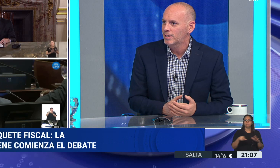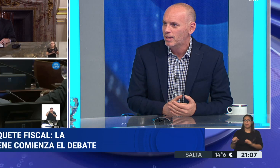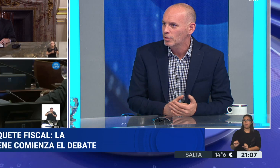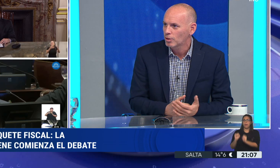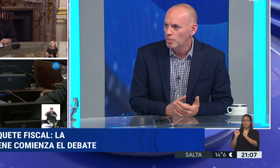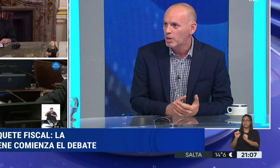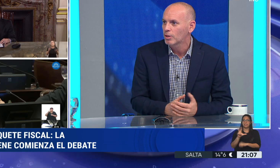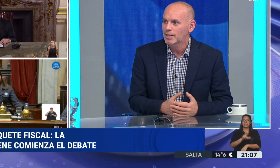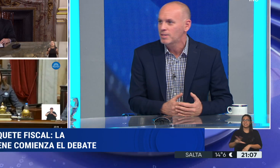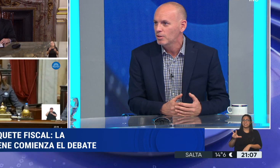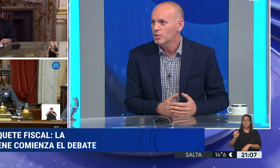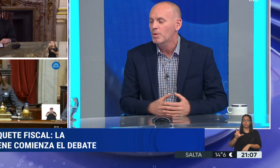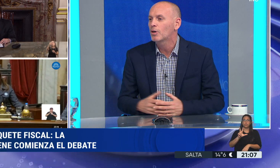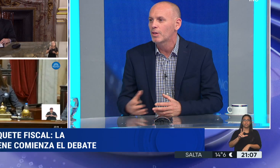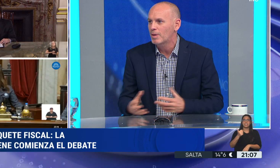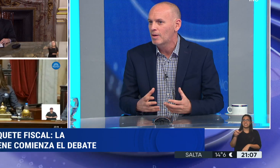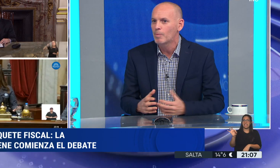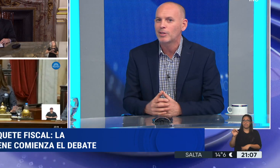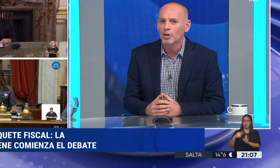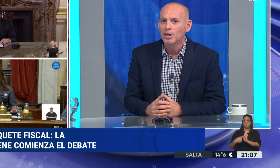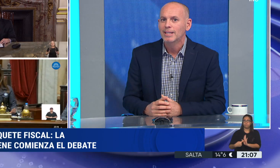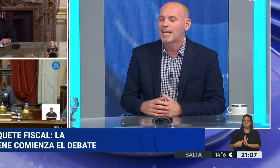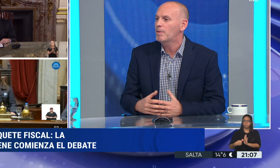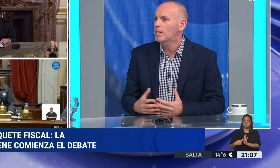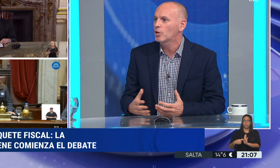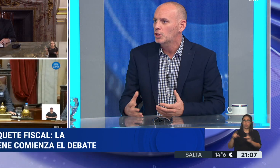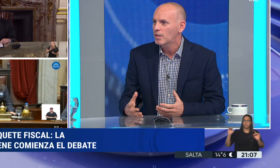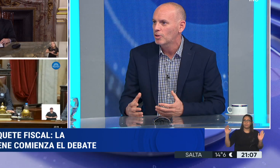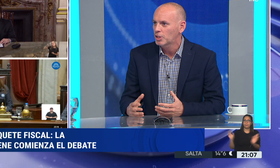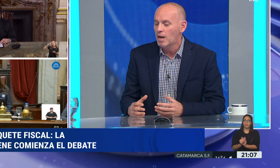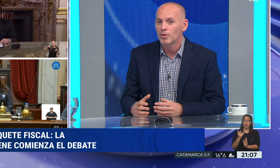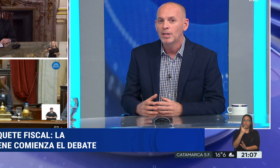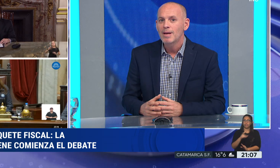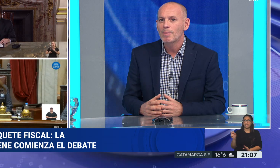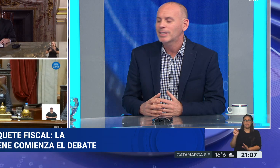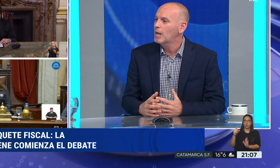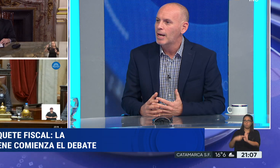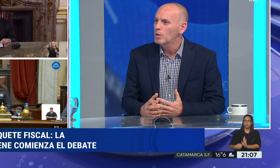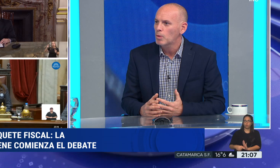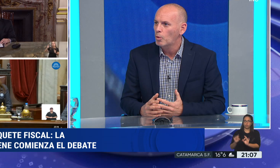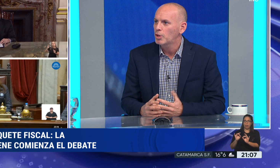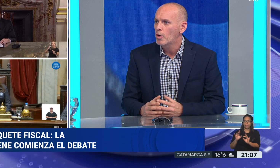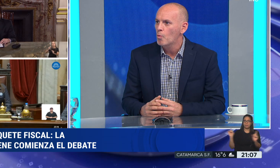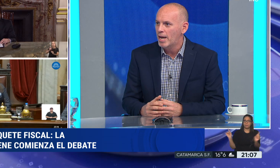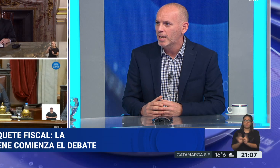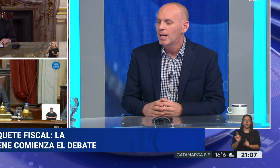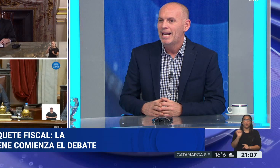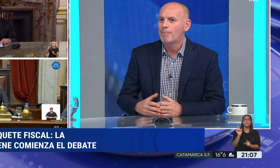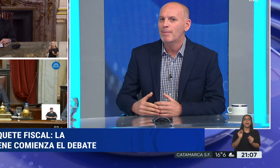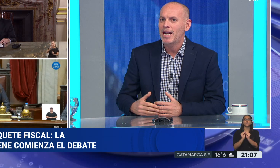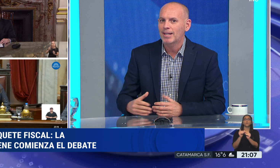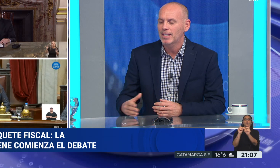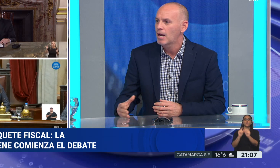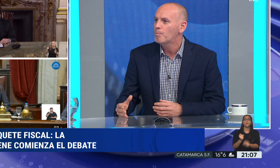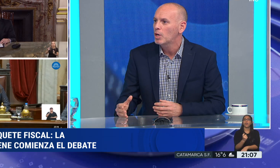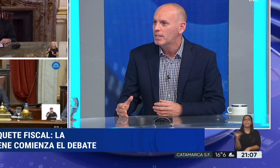vino de 300 y pico, de 600 y pico, depende del momento, termina en 200 y algo. Me parece que acá no es una cuestión numérica. La